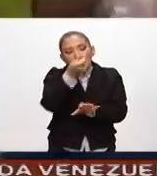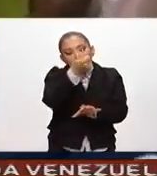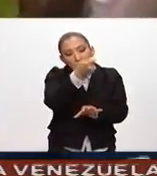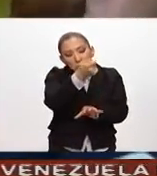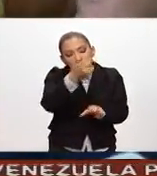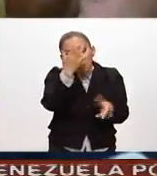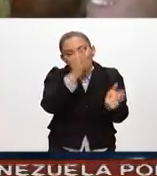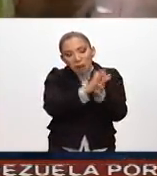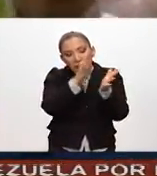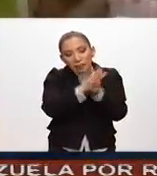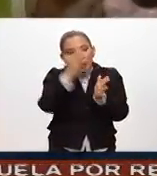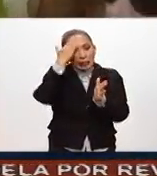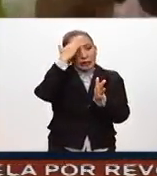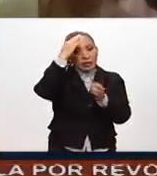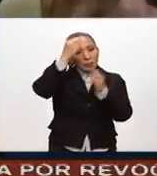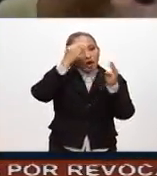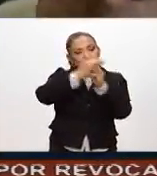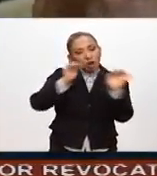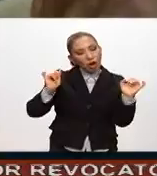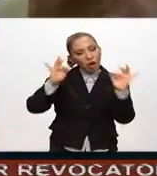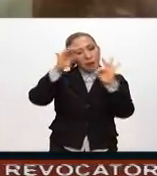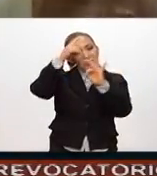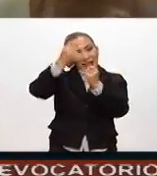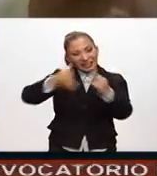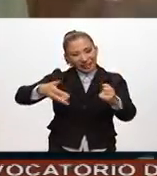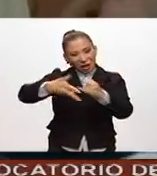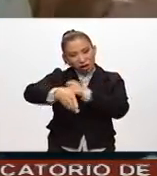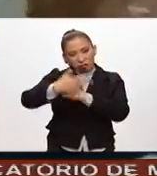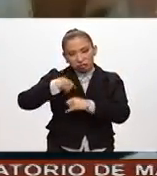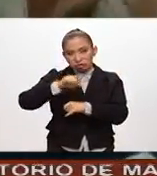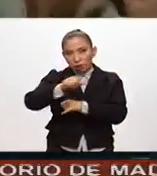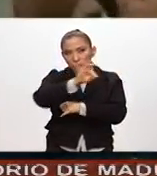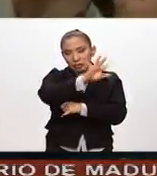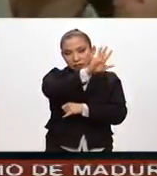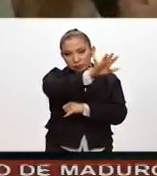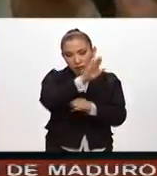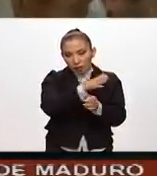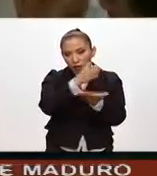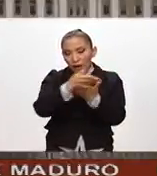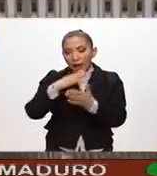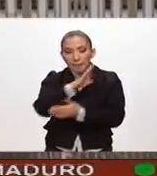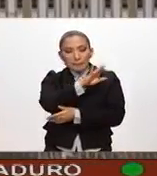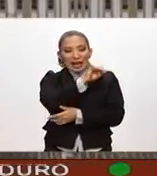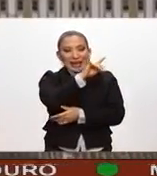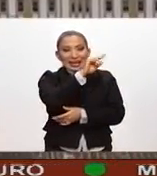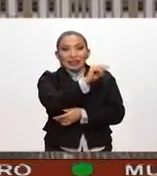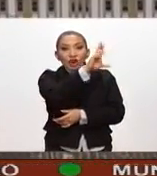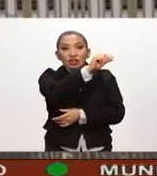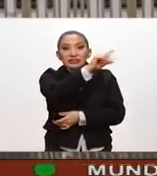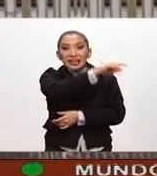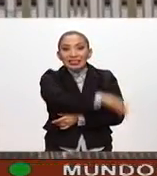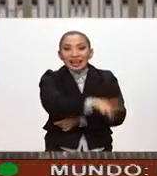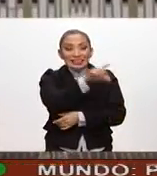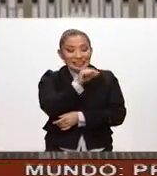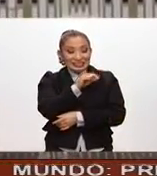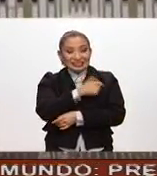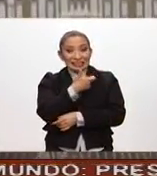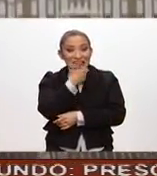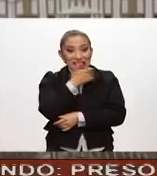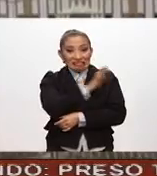participación de líderes mundiales en la ceremonia de apertura. Recordemos que son 45, mientras en Beijing 2008 fueron 80 y 70 en